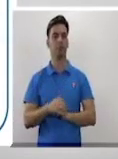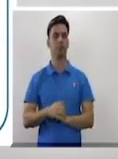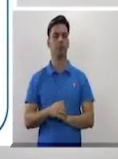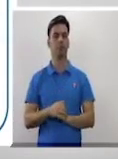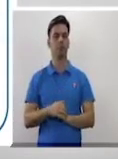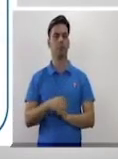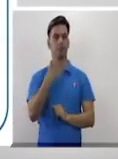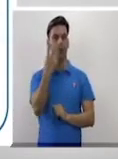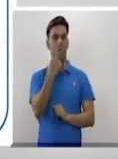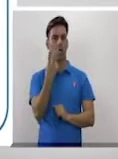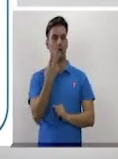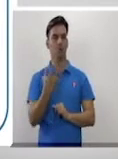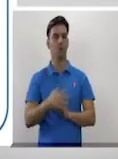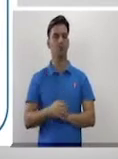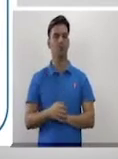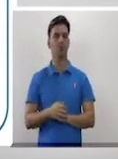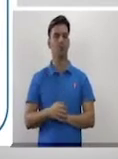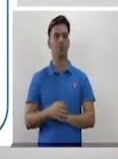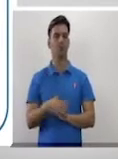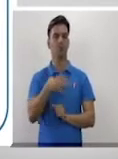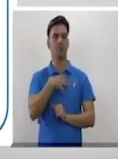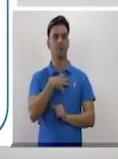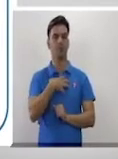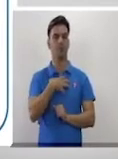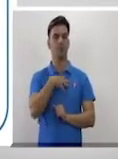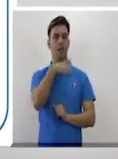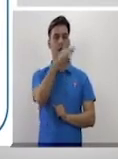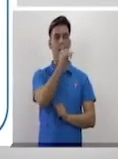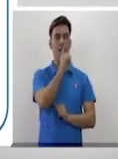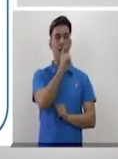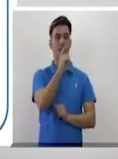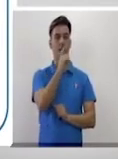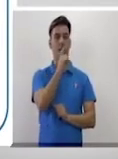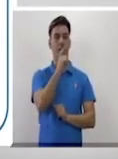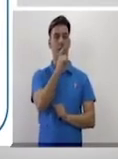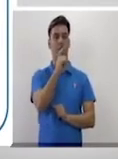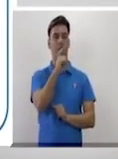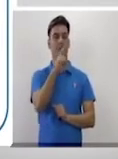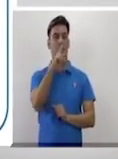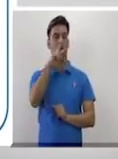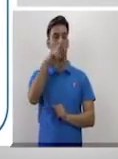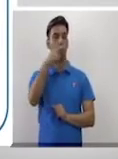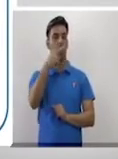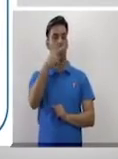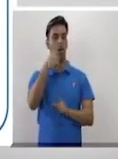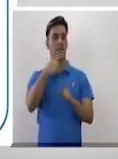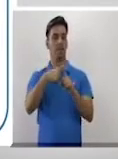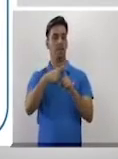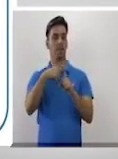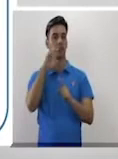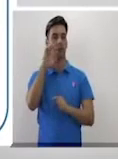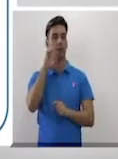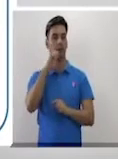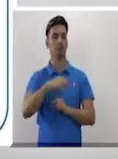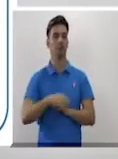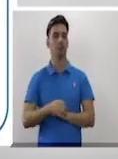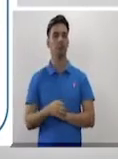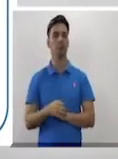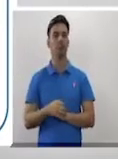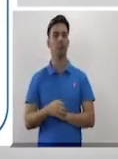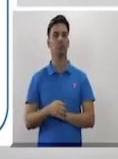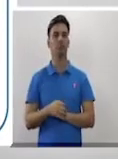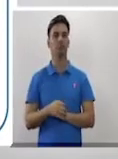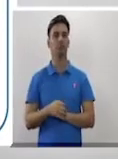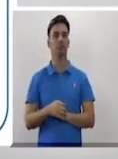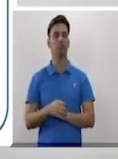y. Entonces tiene la forma x más d elevado al cuadrado más e. ¿Y cuál